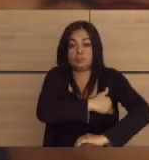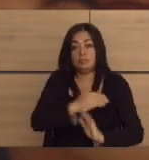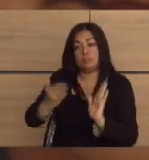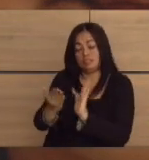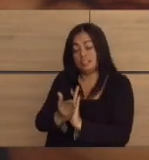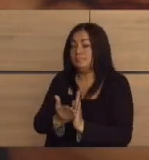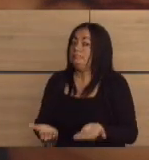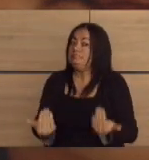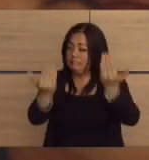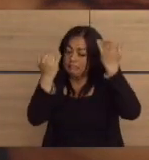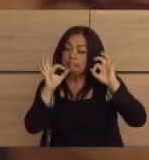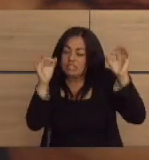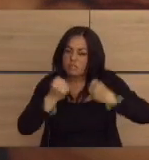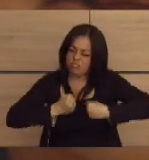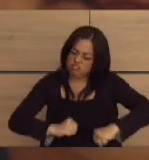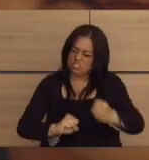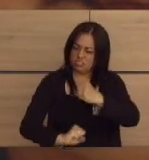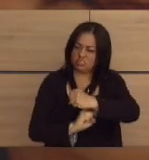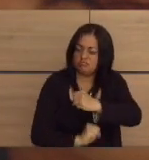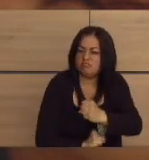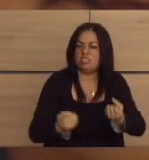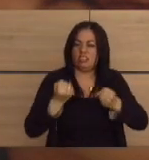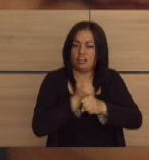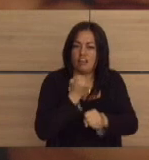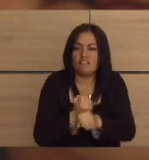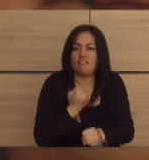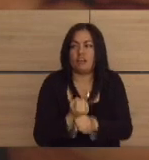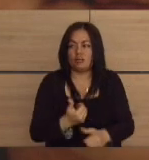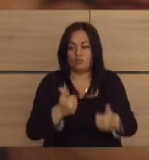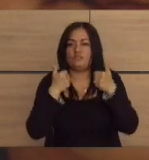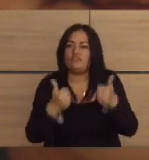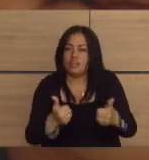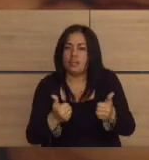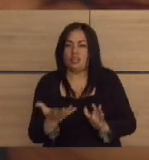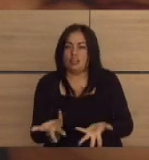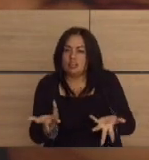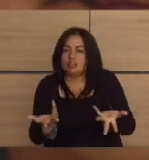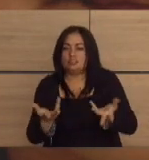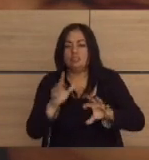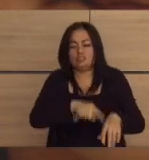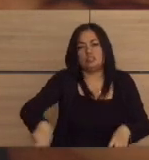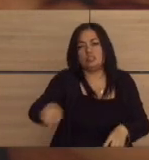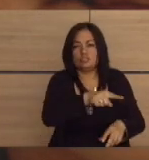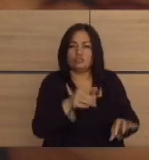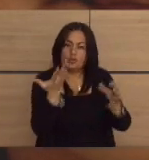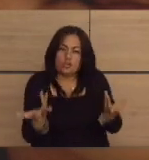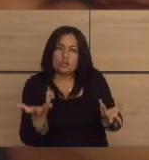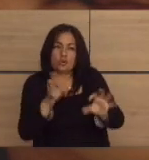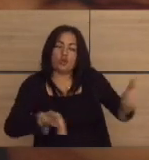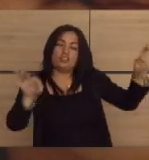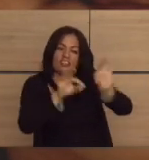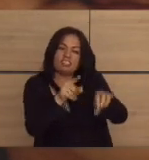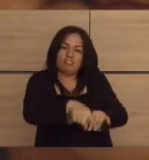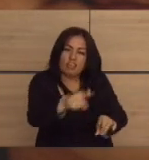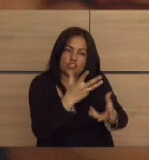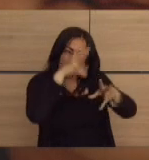comisión, valoramos su pluralidad, valoramos las distintas voces, queremos que estos lineamientos sean ricos, que